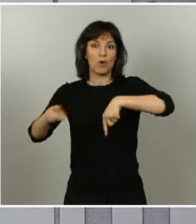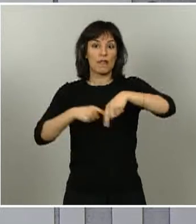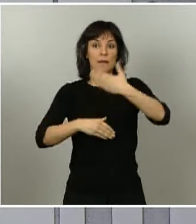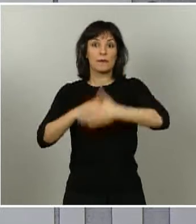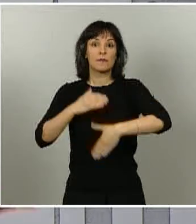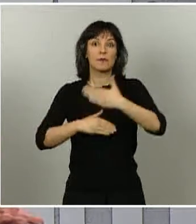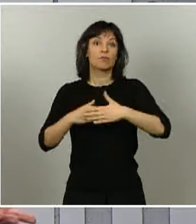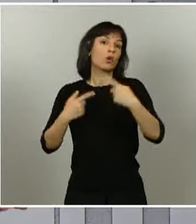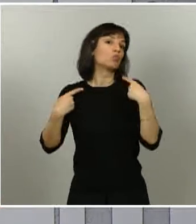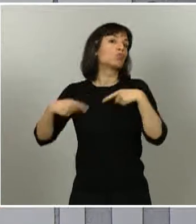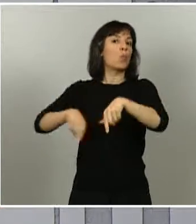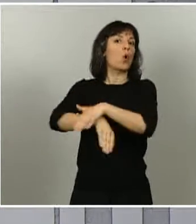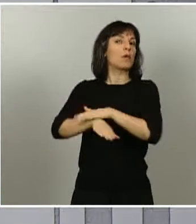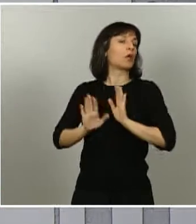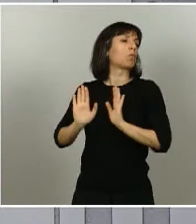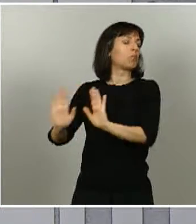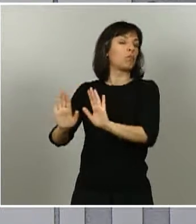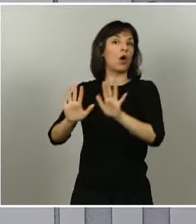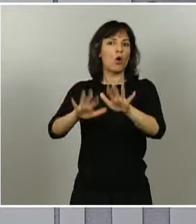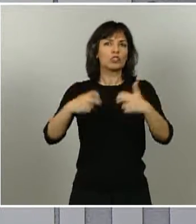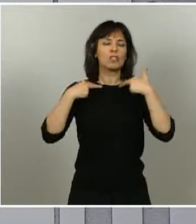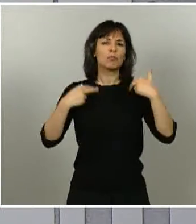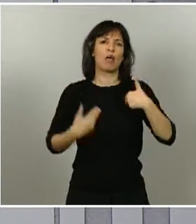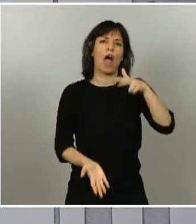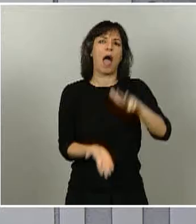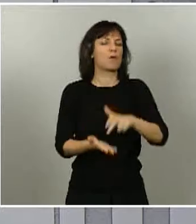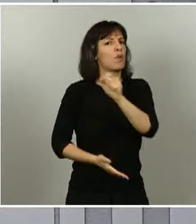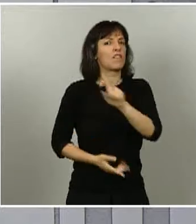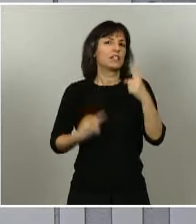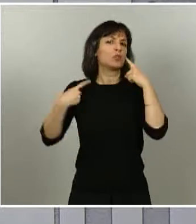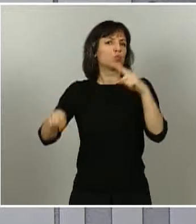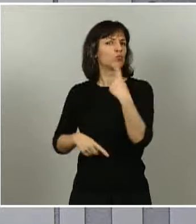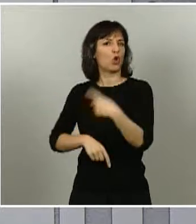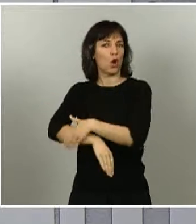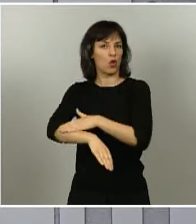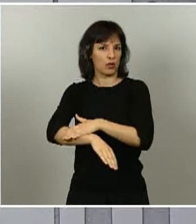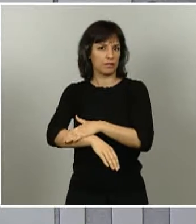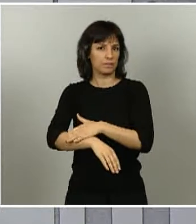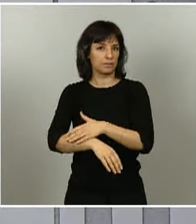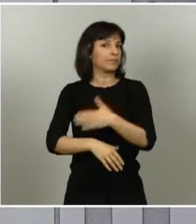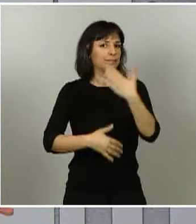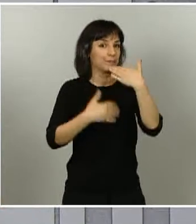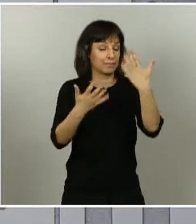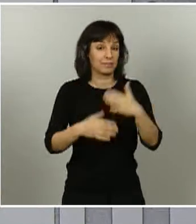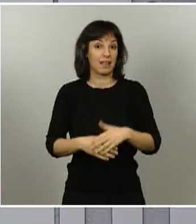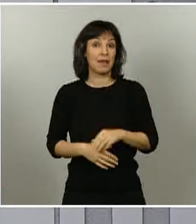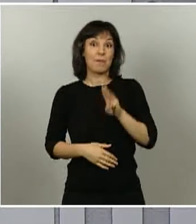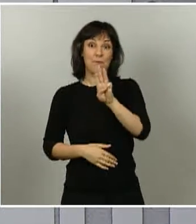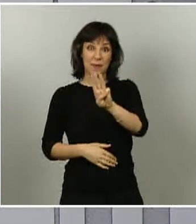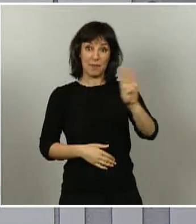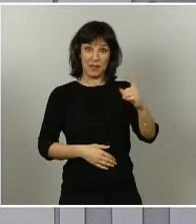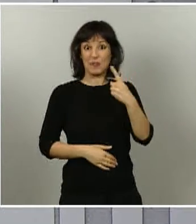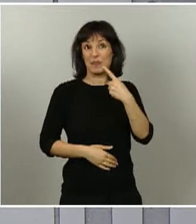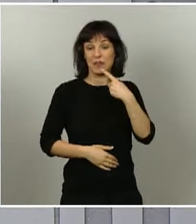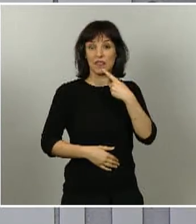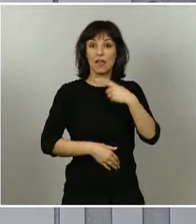de refrendarla el Congreso de los Diputados. O dicho de otra manera, si el Partido Popular dice no confiar en este Gobierno, como lo dice todos